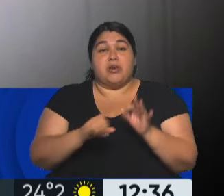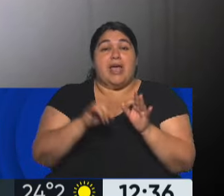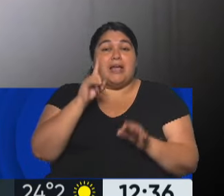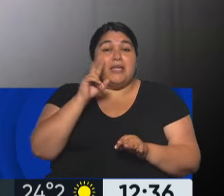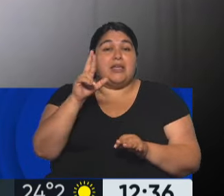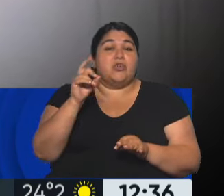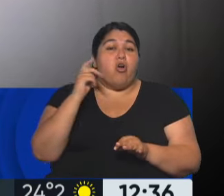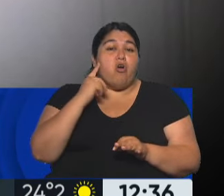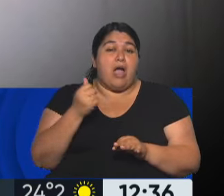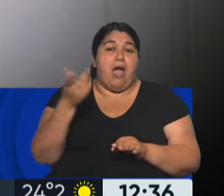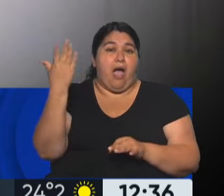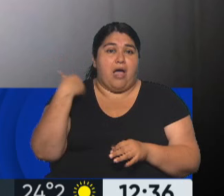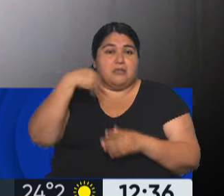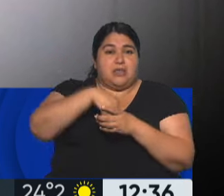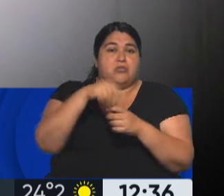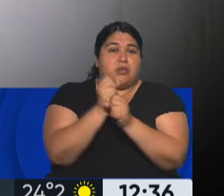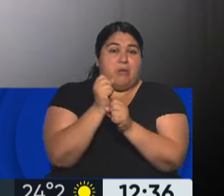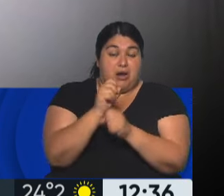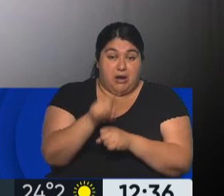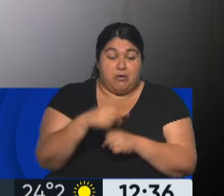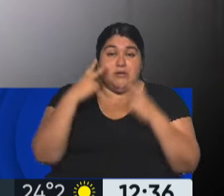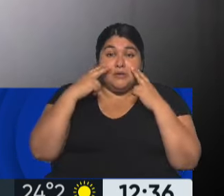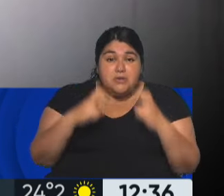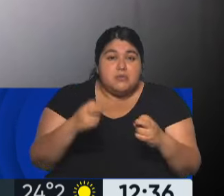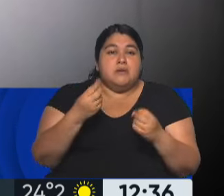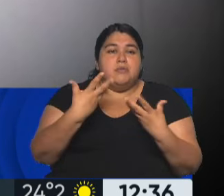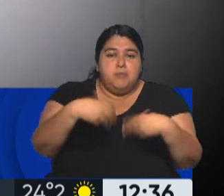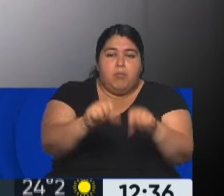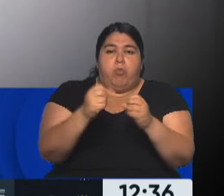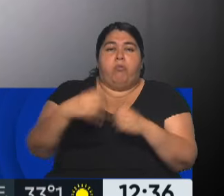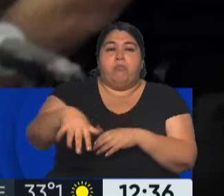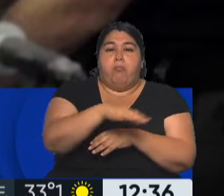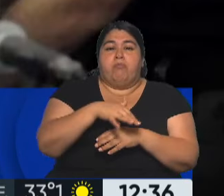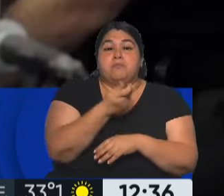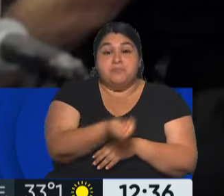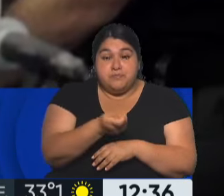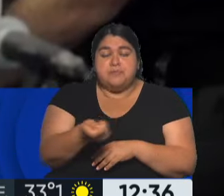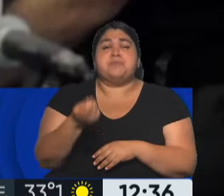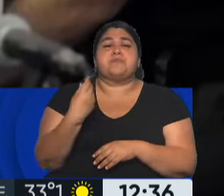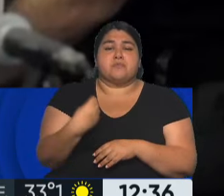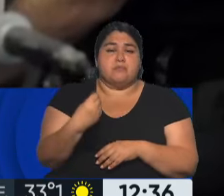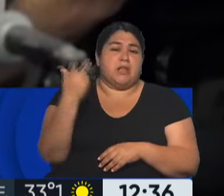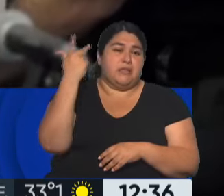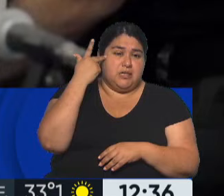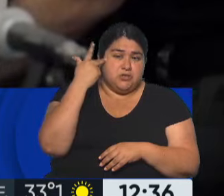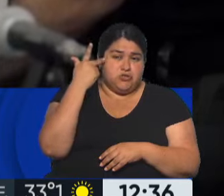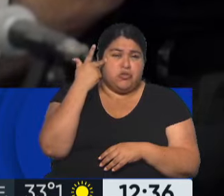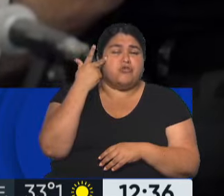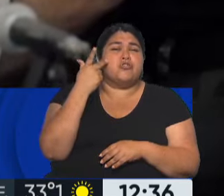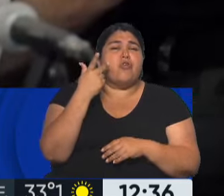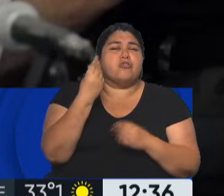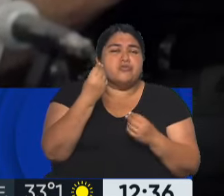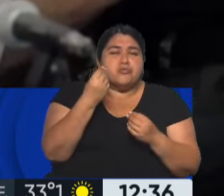había realizado trabajos en la casa. Las pericias determinaron que en la escena del crimen se hallaron 18 rastros de